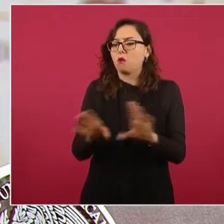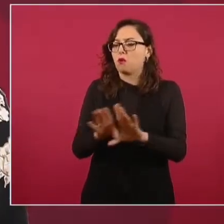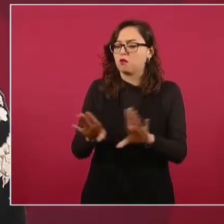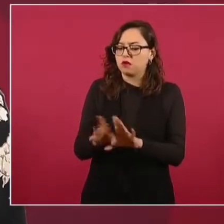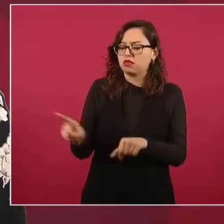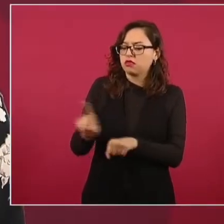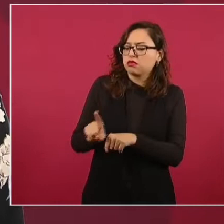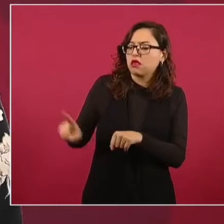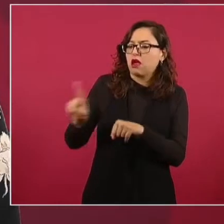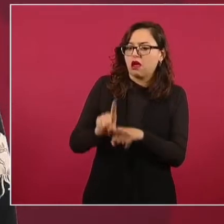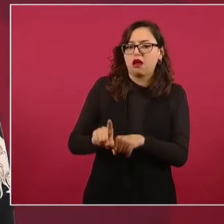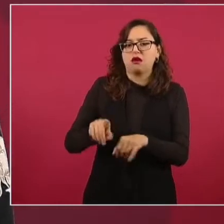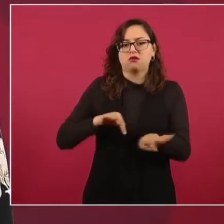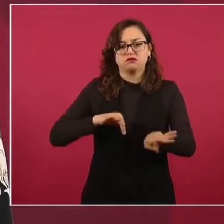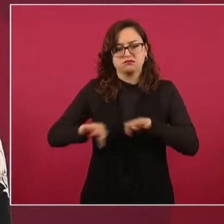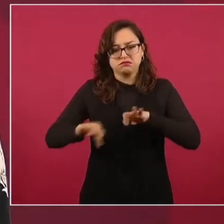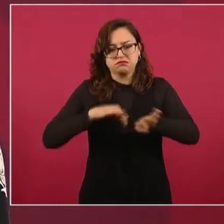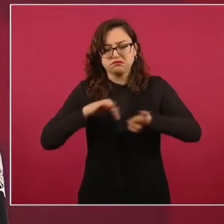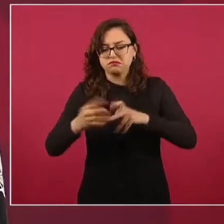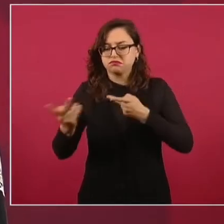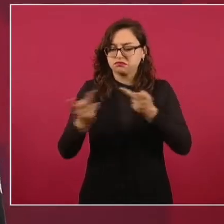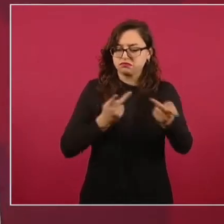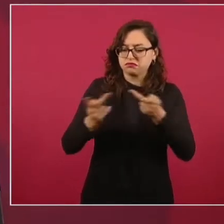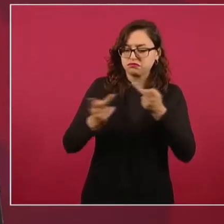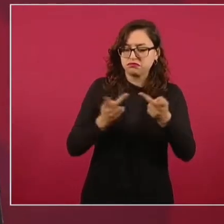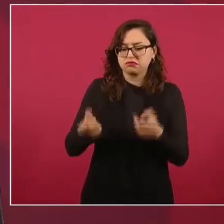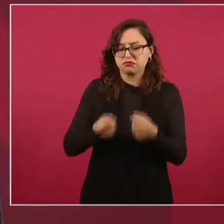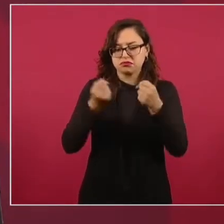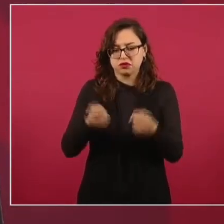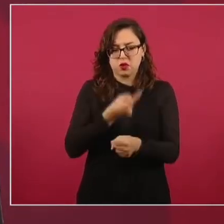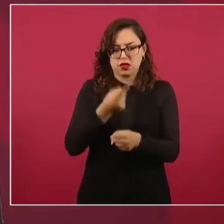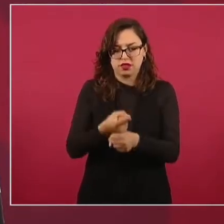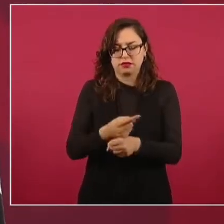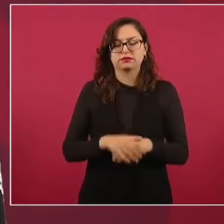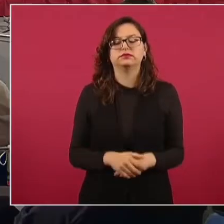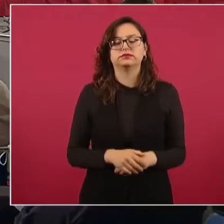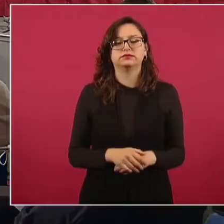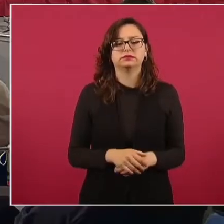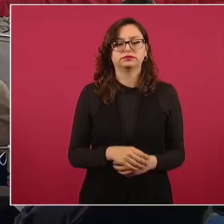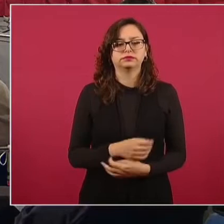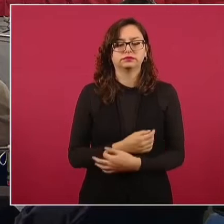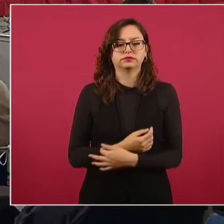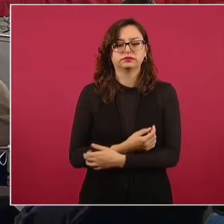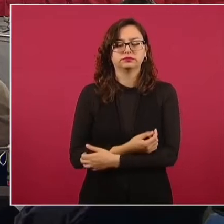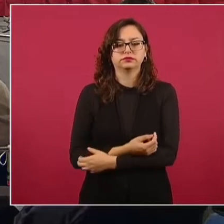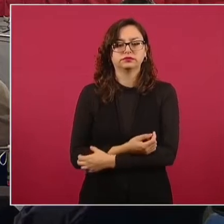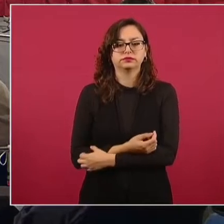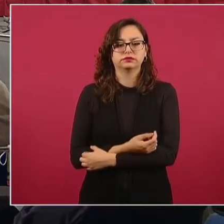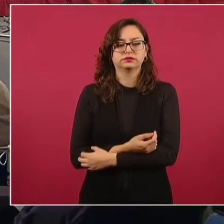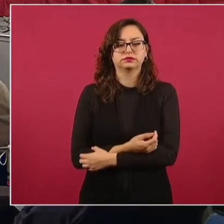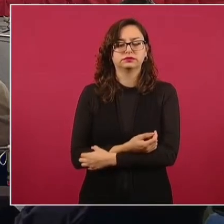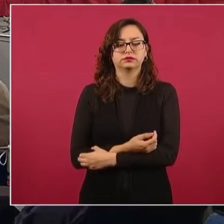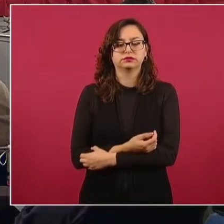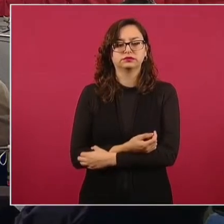resultados de la estrategia de seguridad. Y bueno, ahí está la